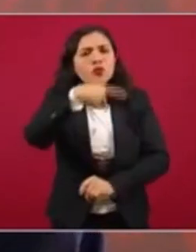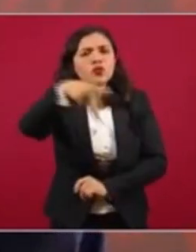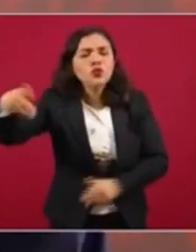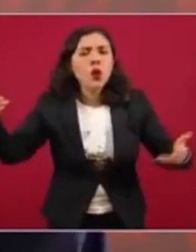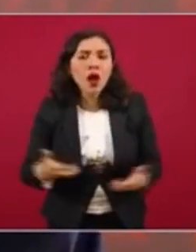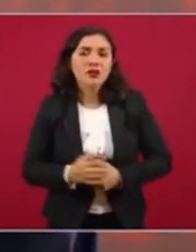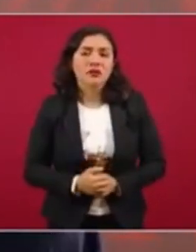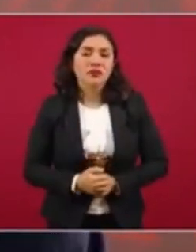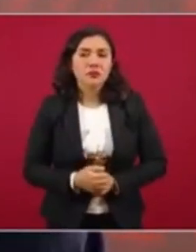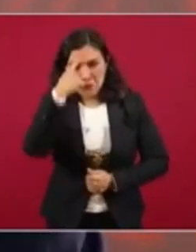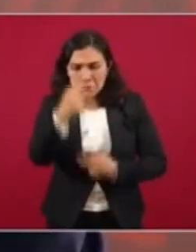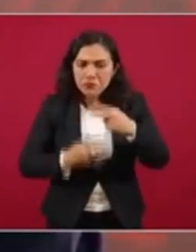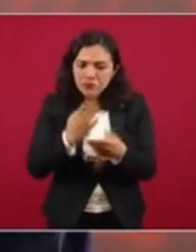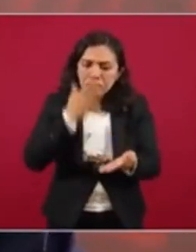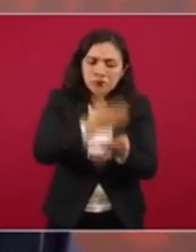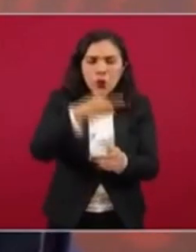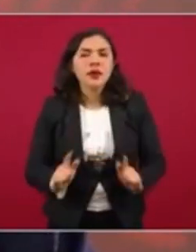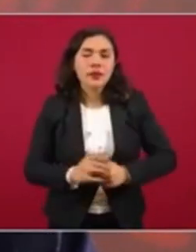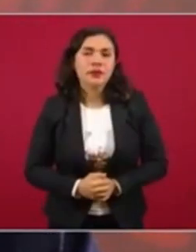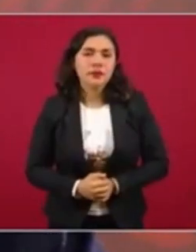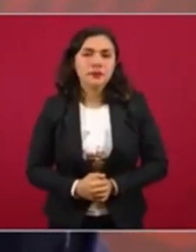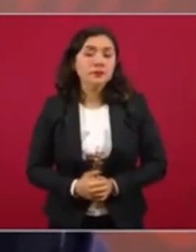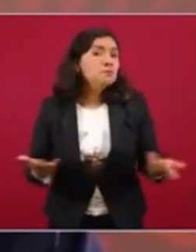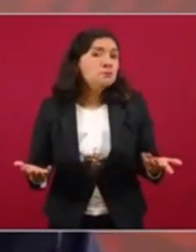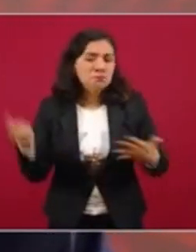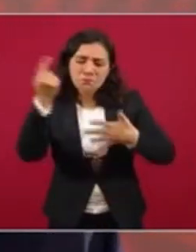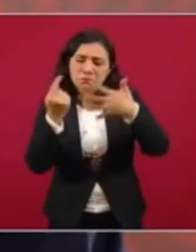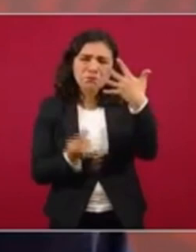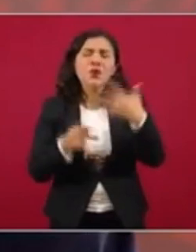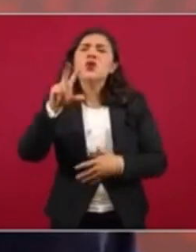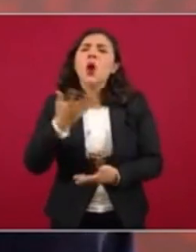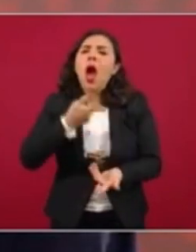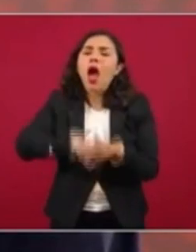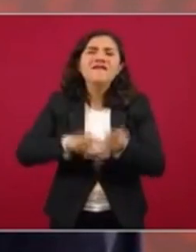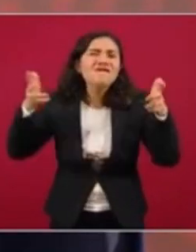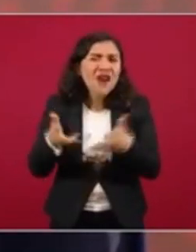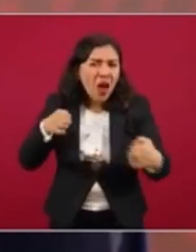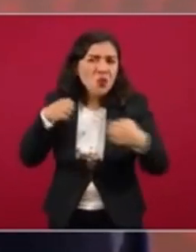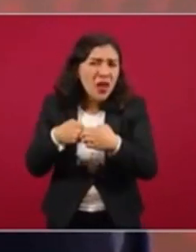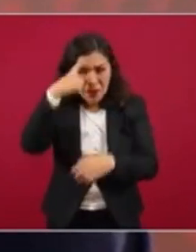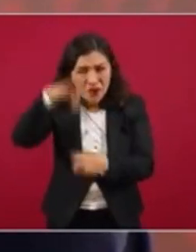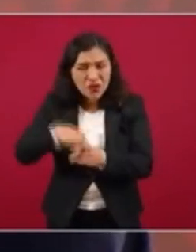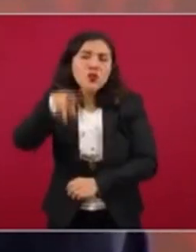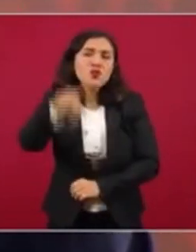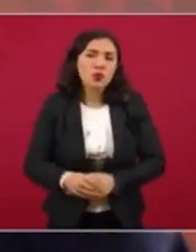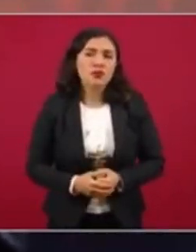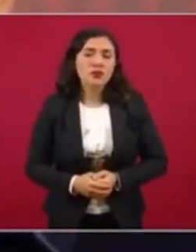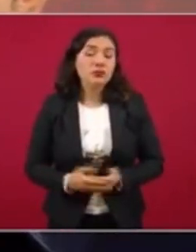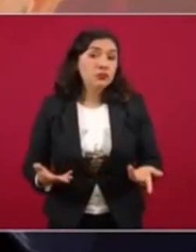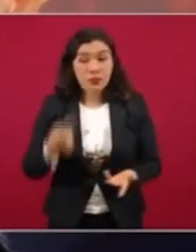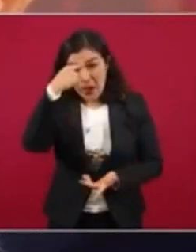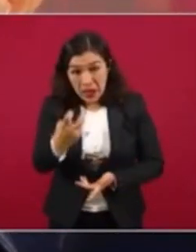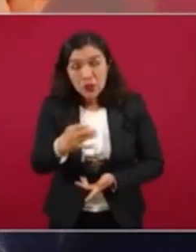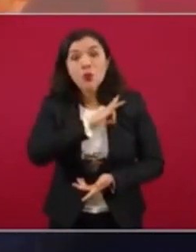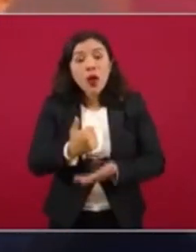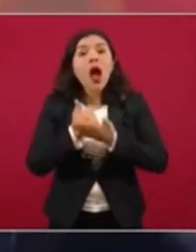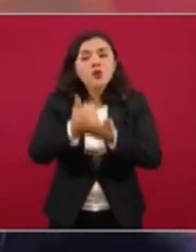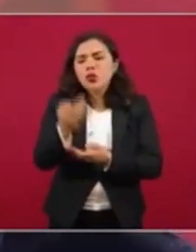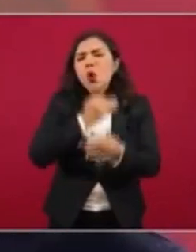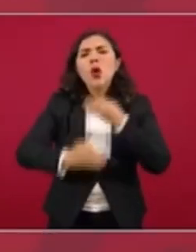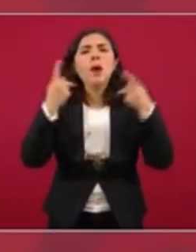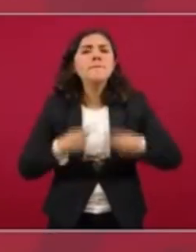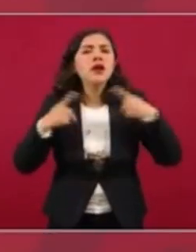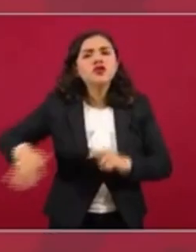voluntad, a votar. En fin, que no haya fraudes electorales. Apúntele bien. Y que nos ayude todo el